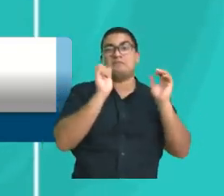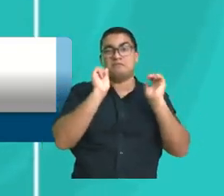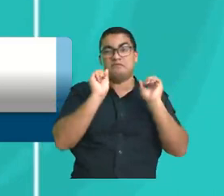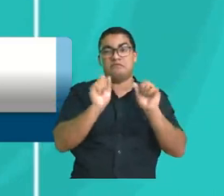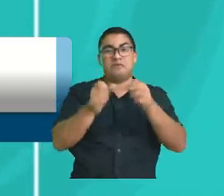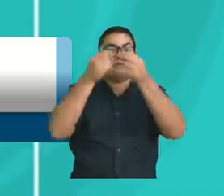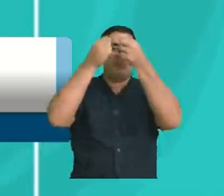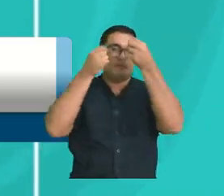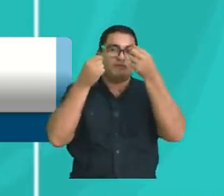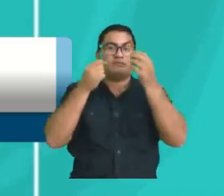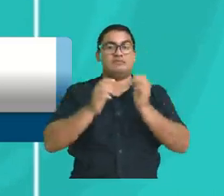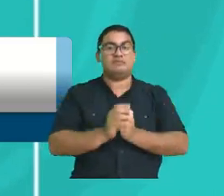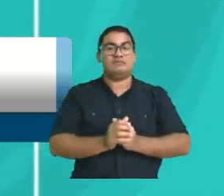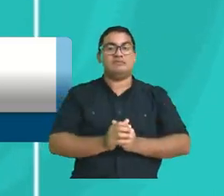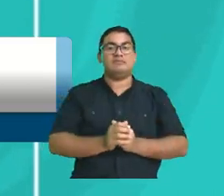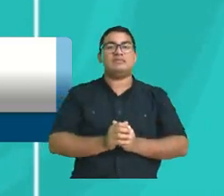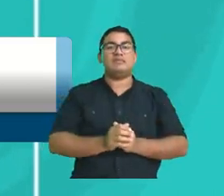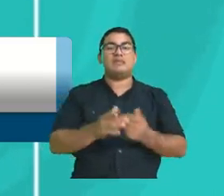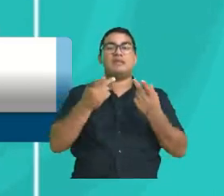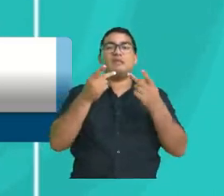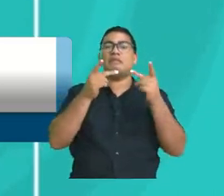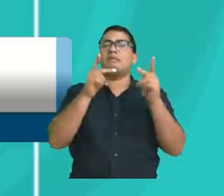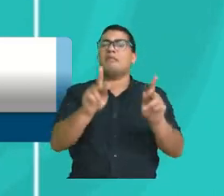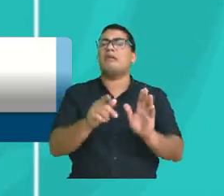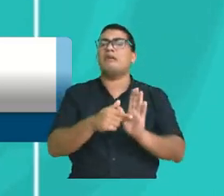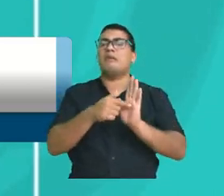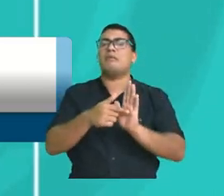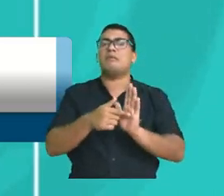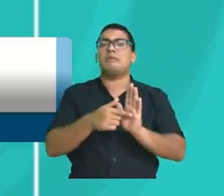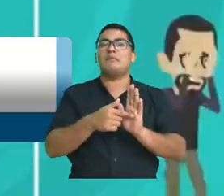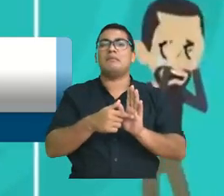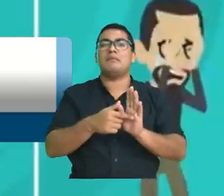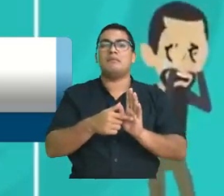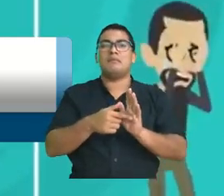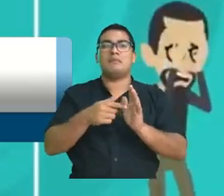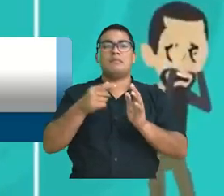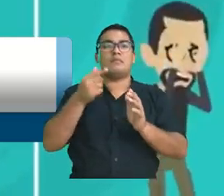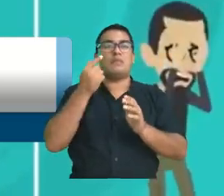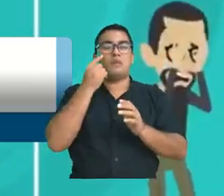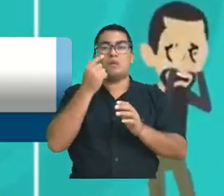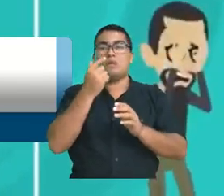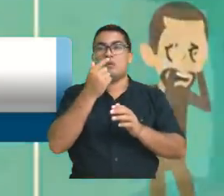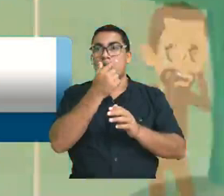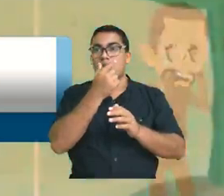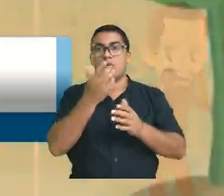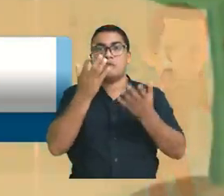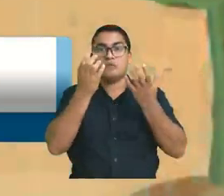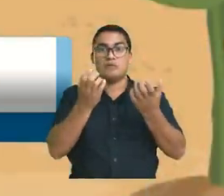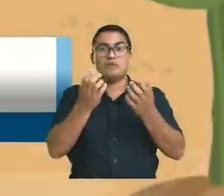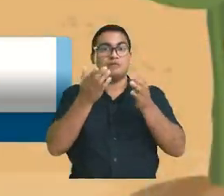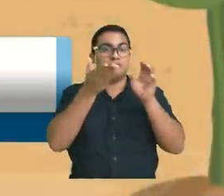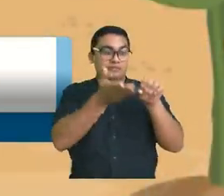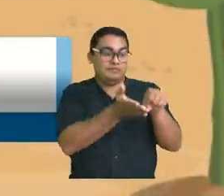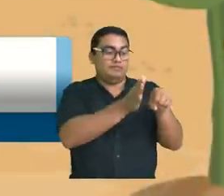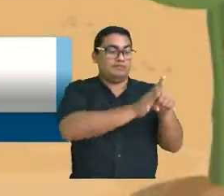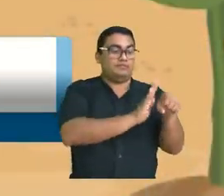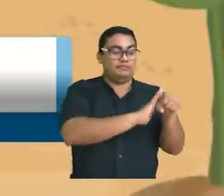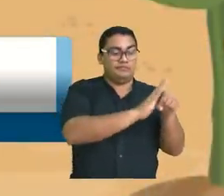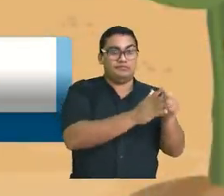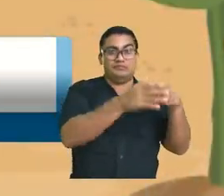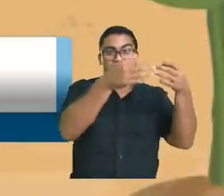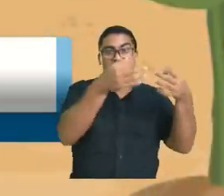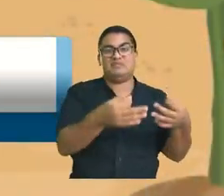hacer un procedimiento quirúrgico, pero no es para cirugía del ojo seco, sino el párpado. Sí, tratar la causa